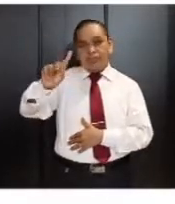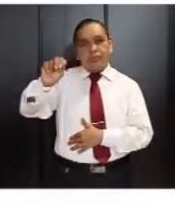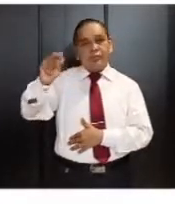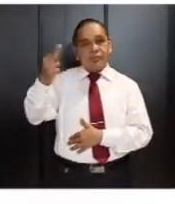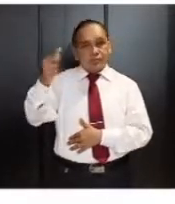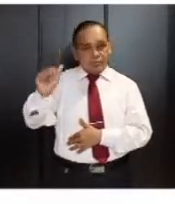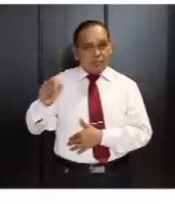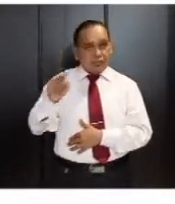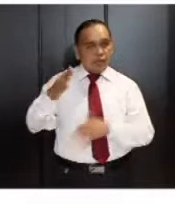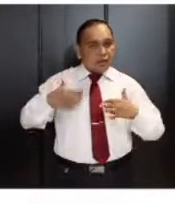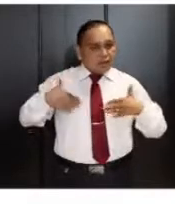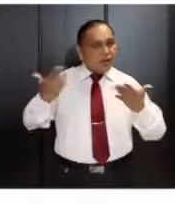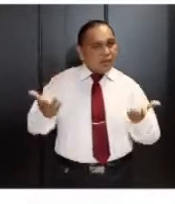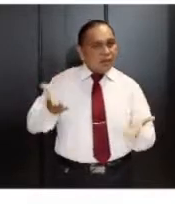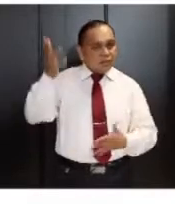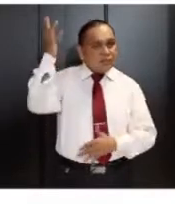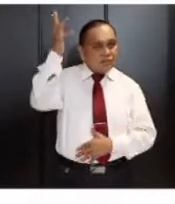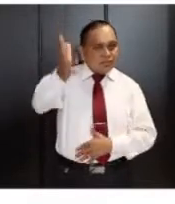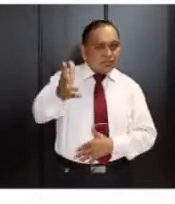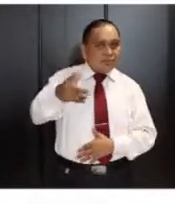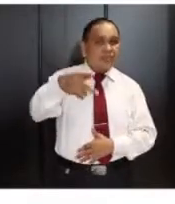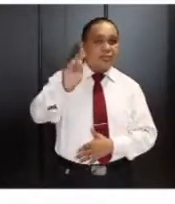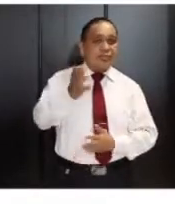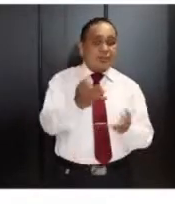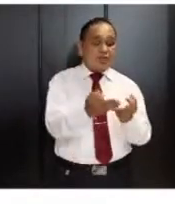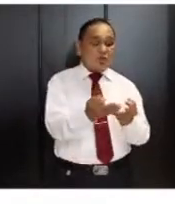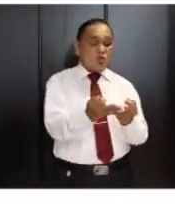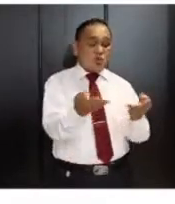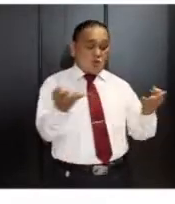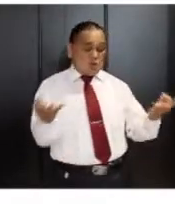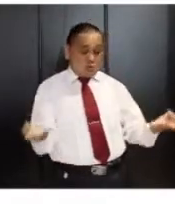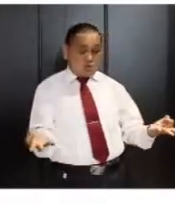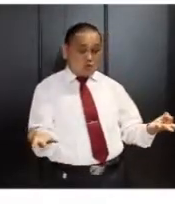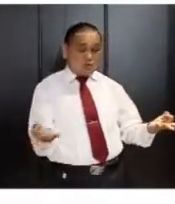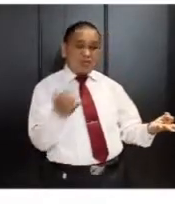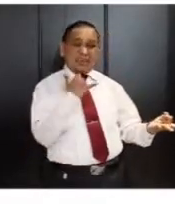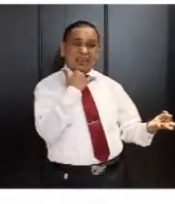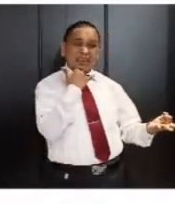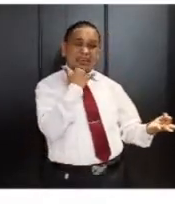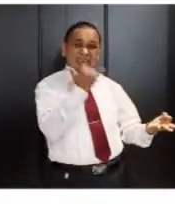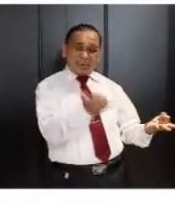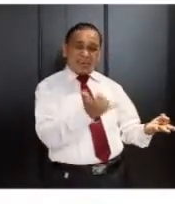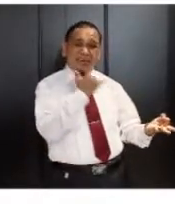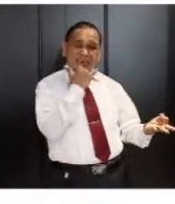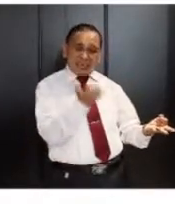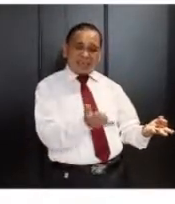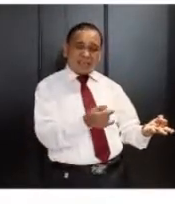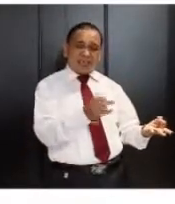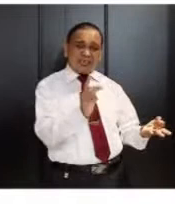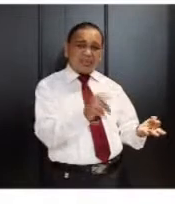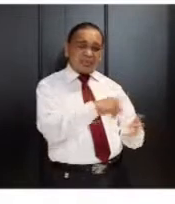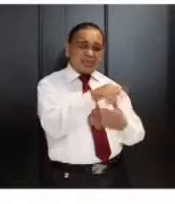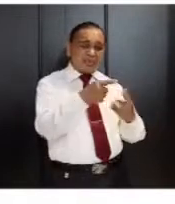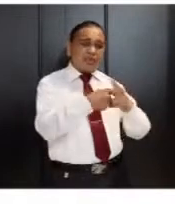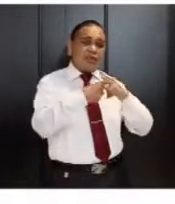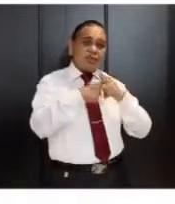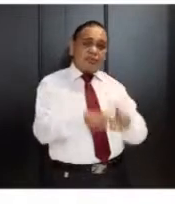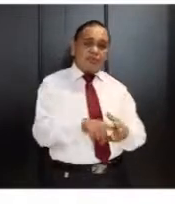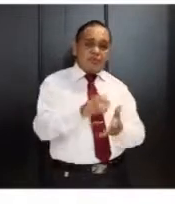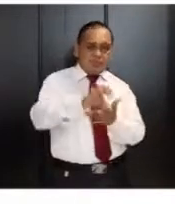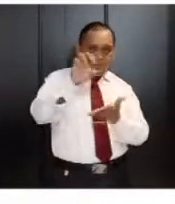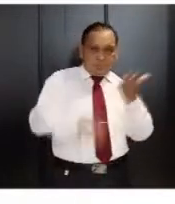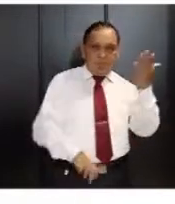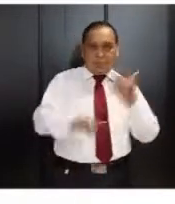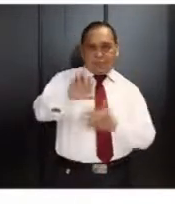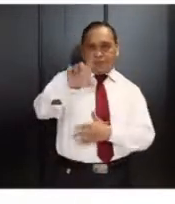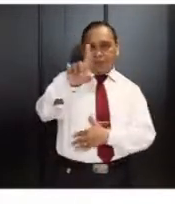las cosas, pero errores en los planos nos hicieron volver a empezar. Fue con Edgar Hernández